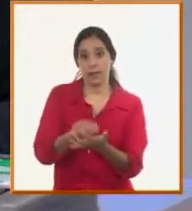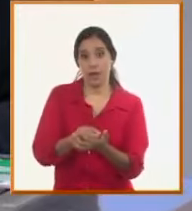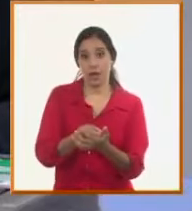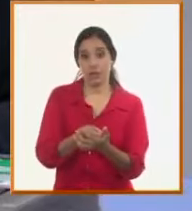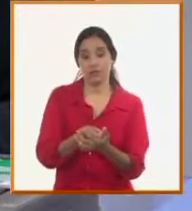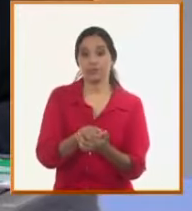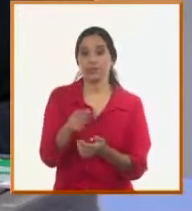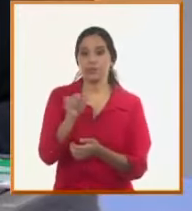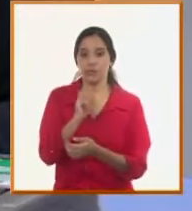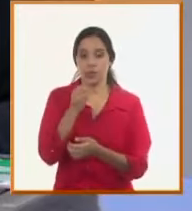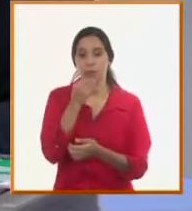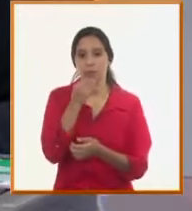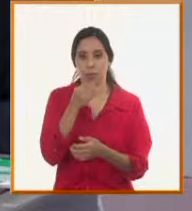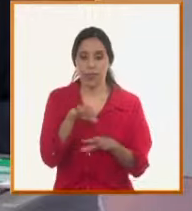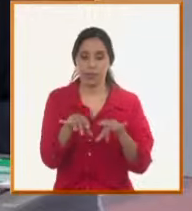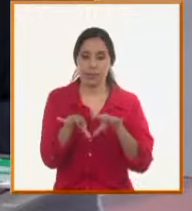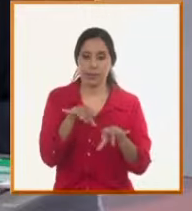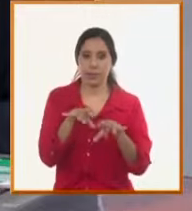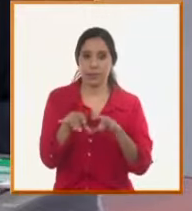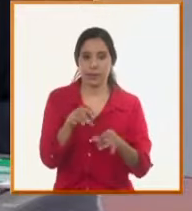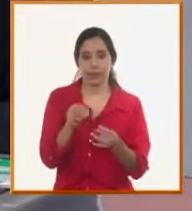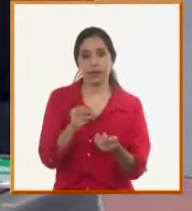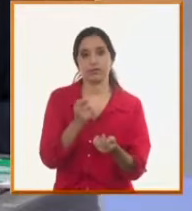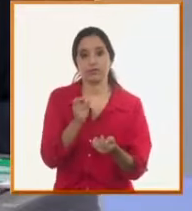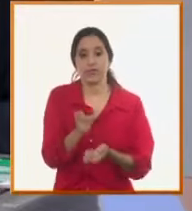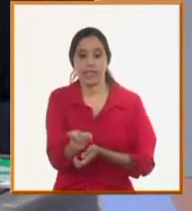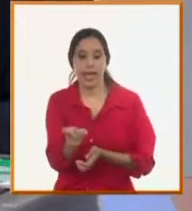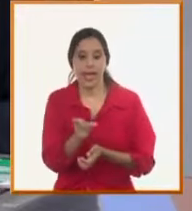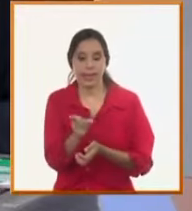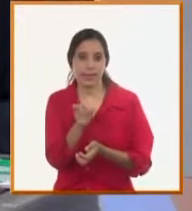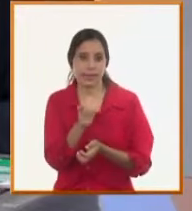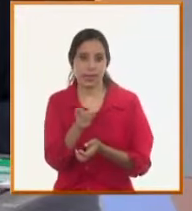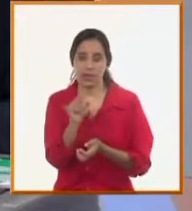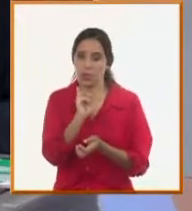la población puede pagar a través de POS, de tarjetas magnéticas.